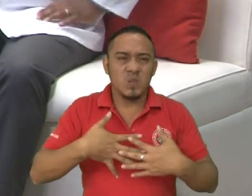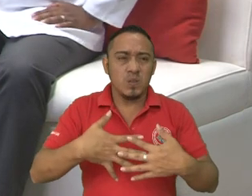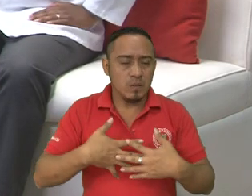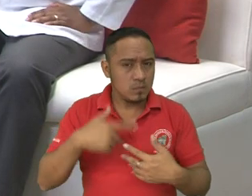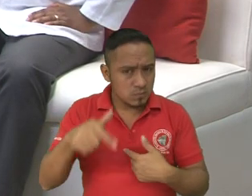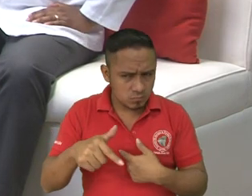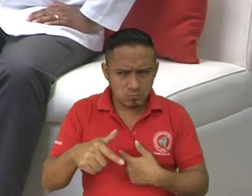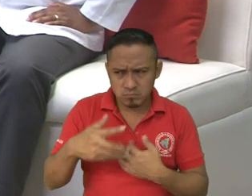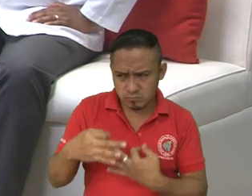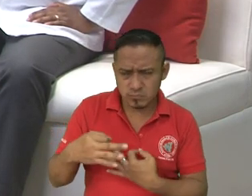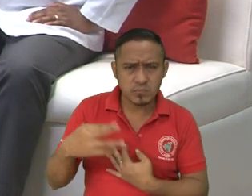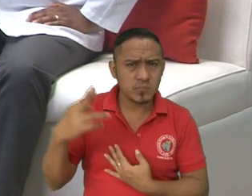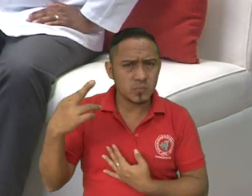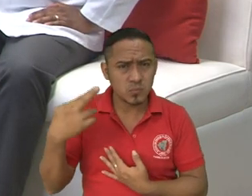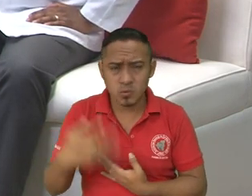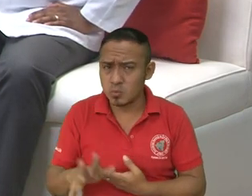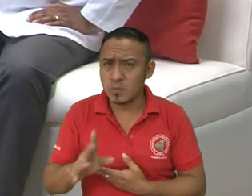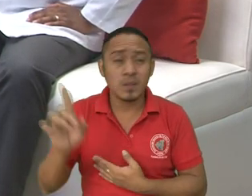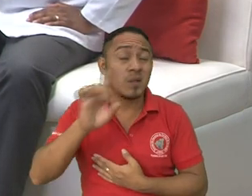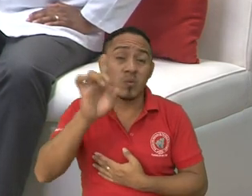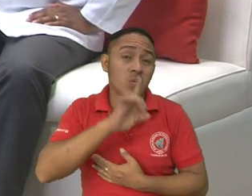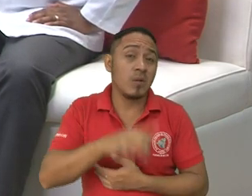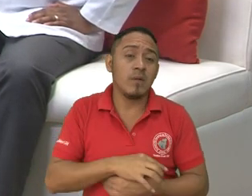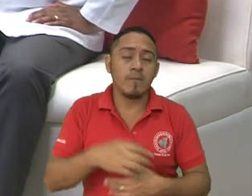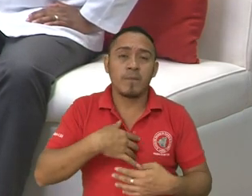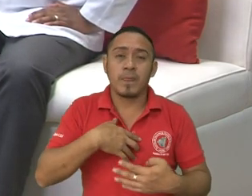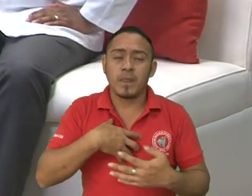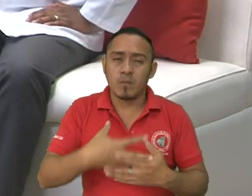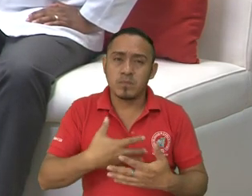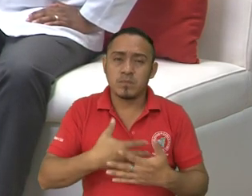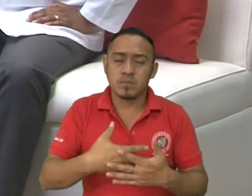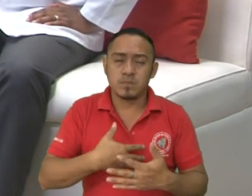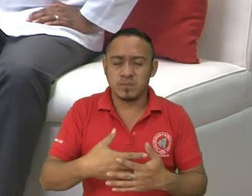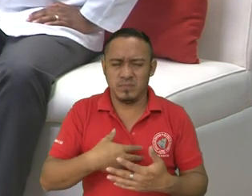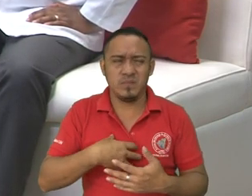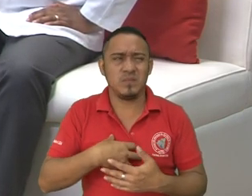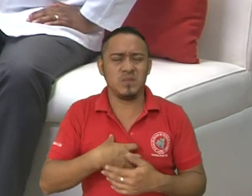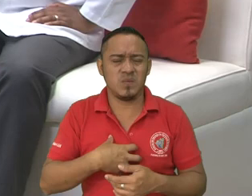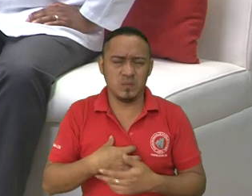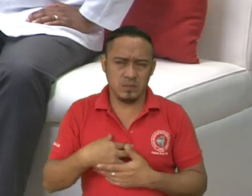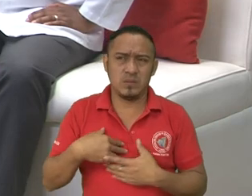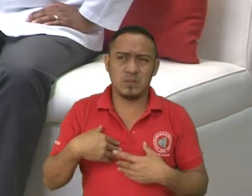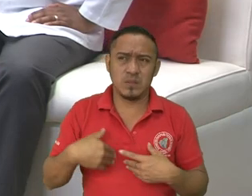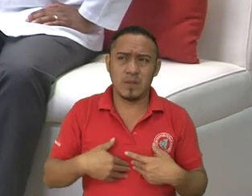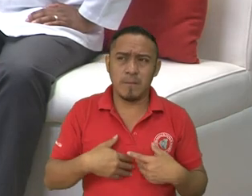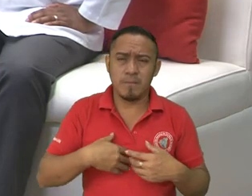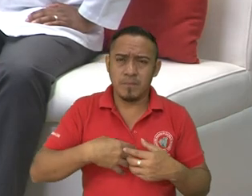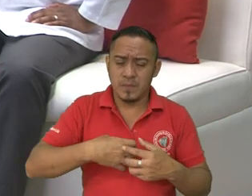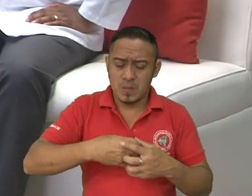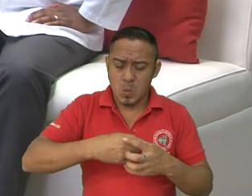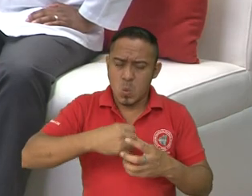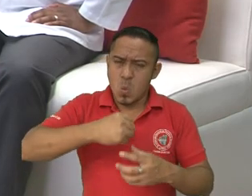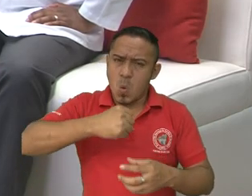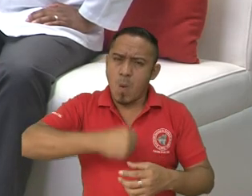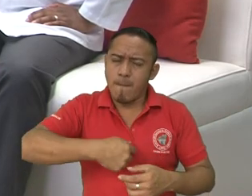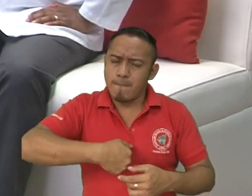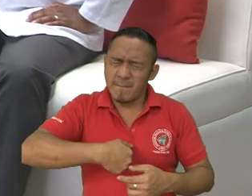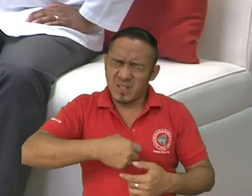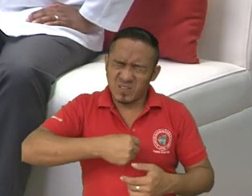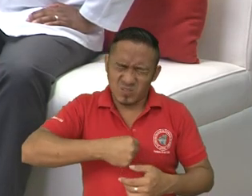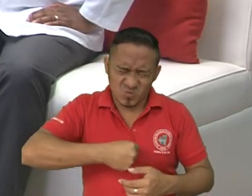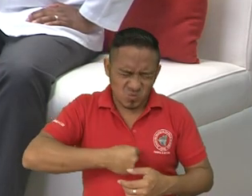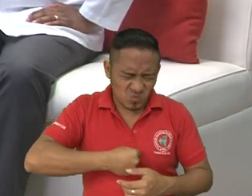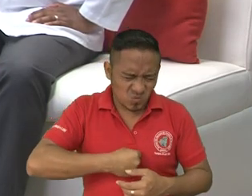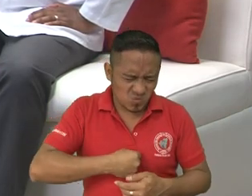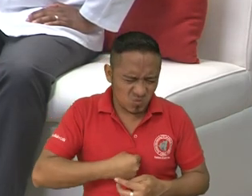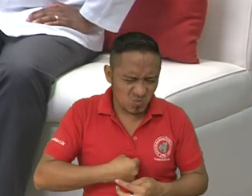que no es común. Palpitaciones en el pecho o presión cardíaca. Entonces, toda afectación. Siente que le están presionando el pecho. Así es,